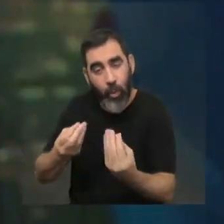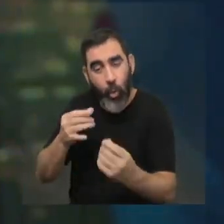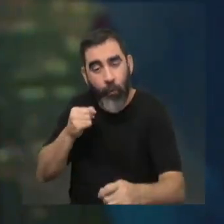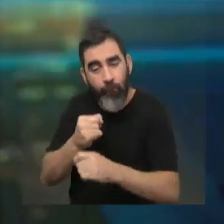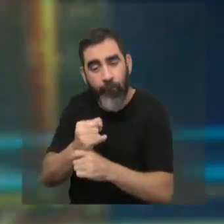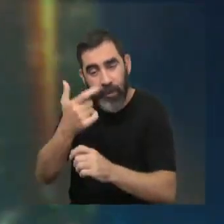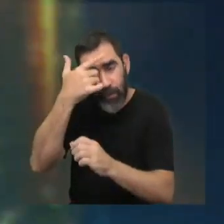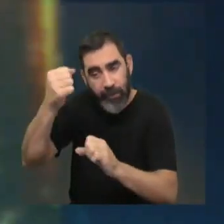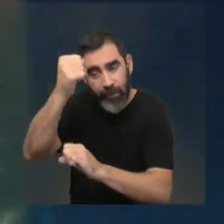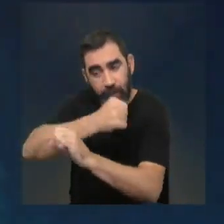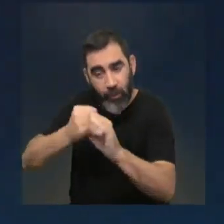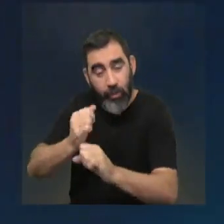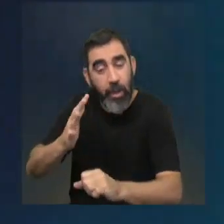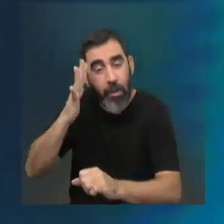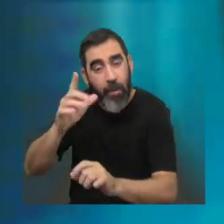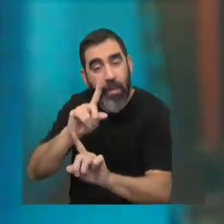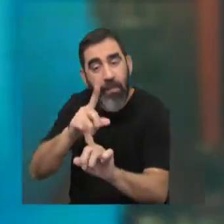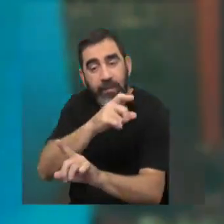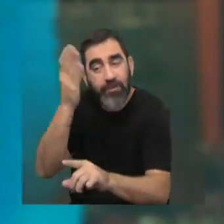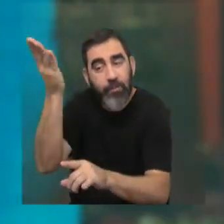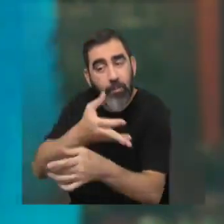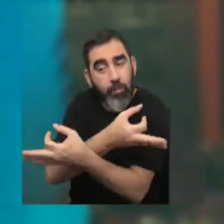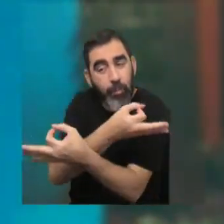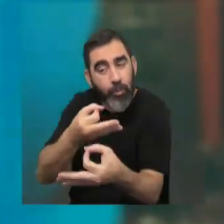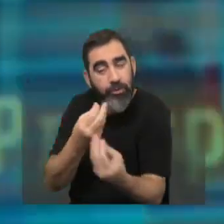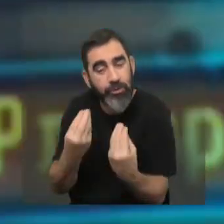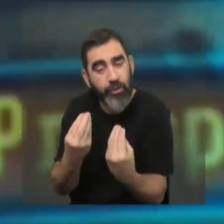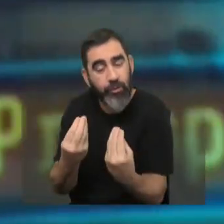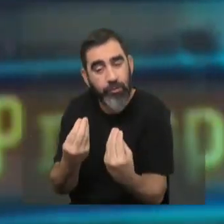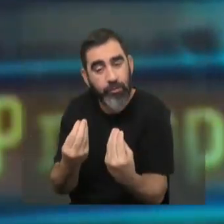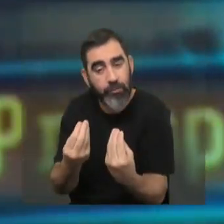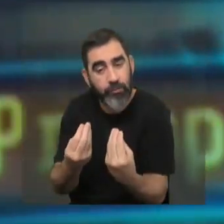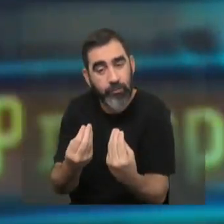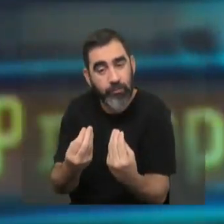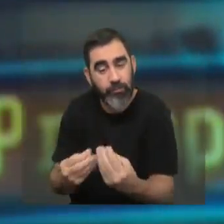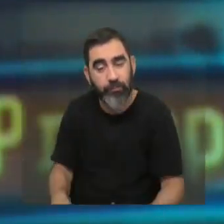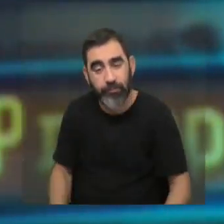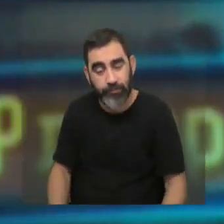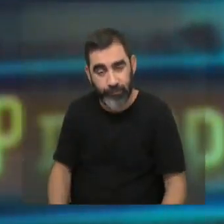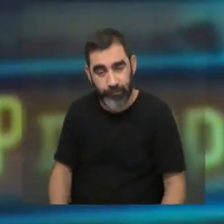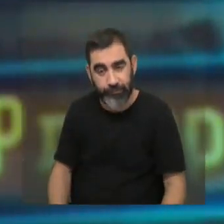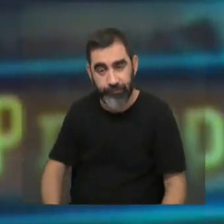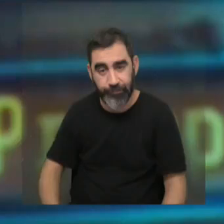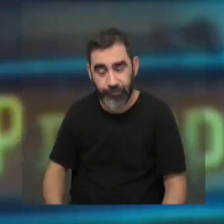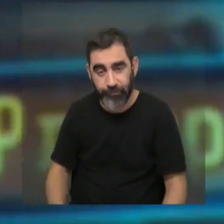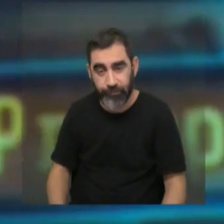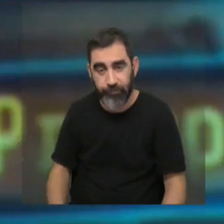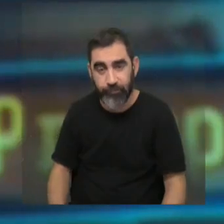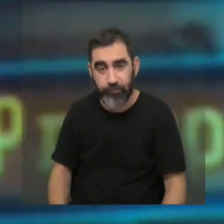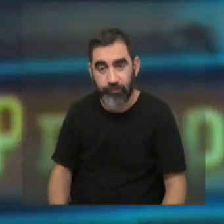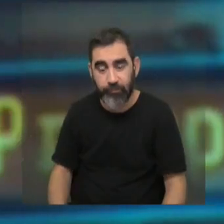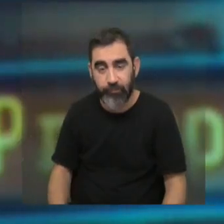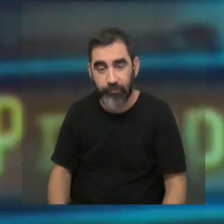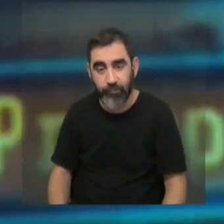una tecnología que se supone que tiene que lograr esa libertad de generalización de la que estuvo comentando un